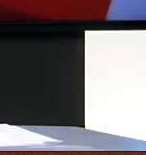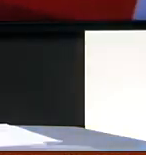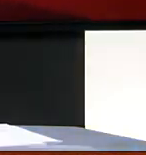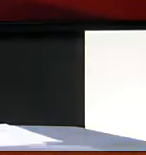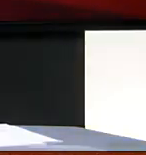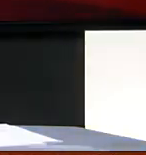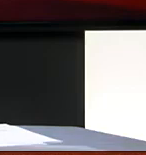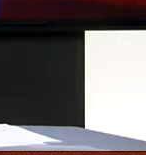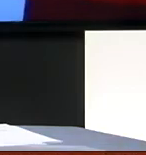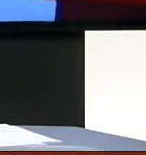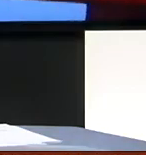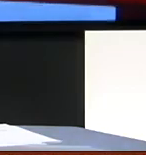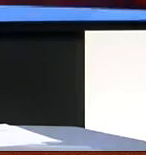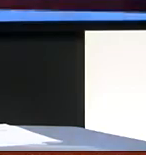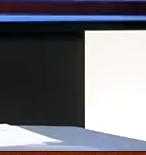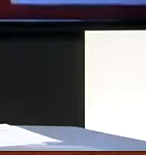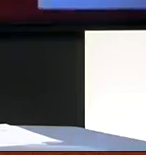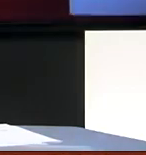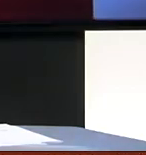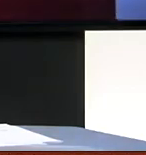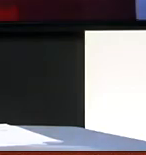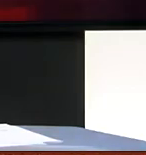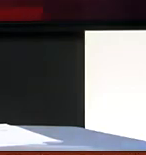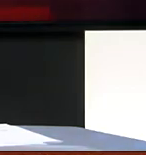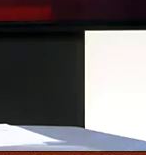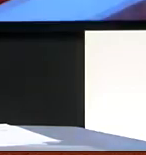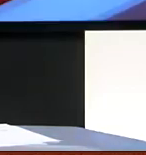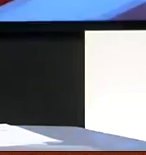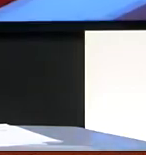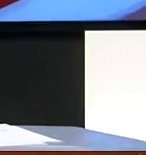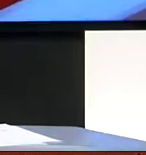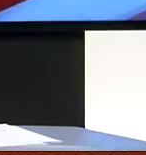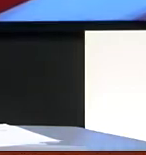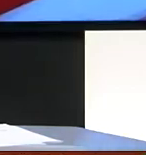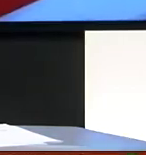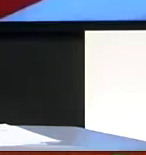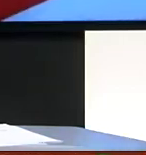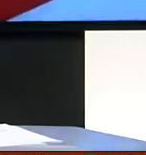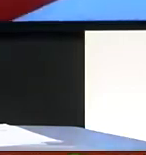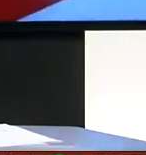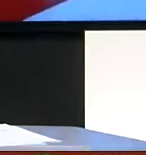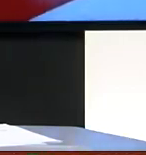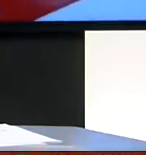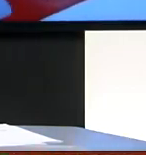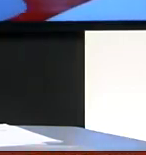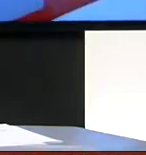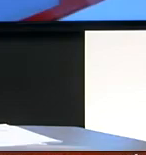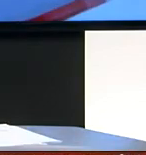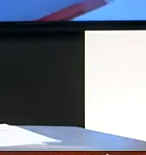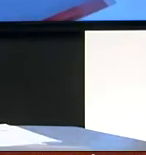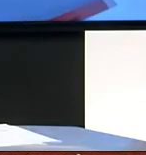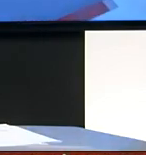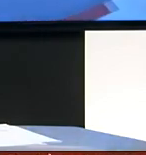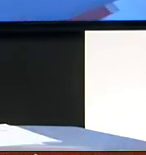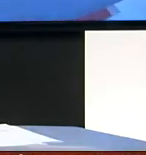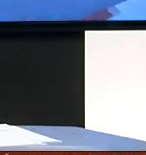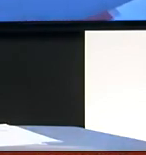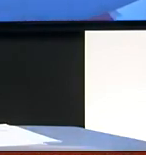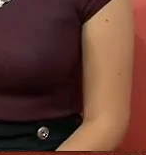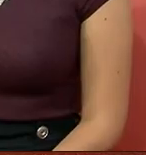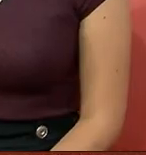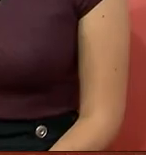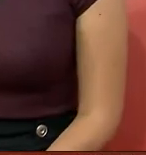Como siempre, Ana Cristina Olvera nos tiene lo que está moviendo a las redes en todo el mundo. Ana Cristina, muy buenos días, es un placer saludarte este